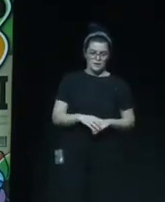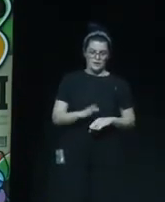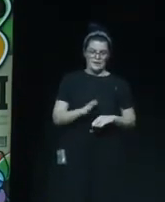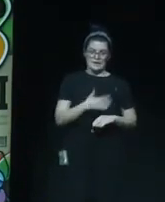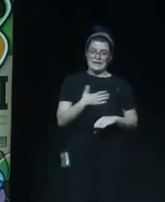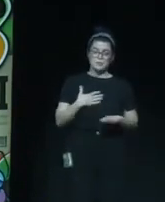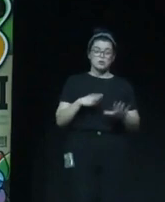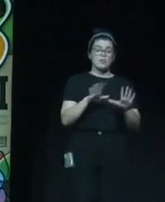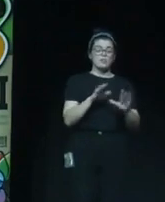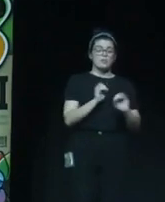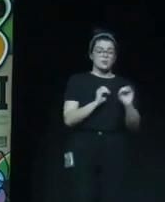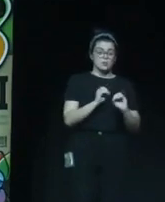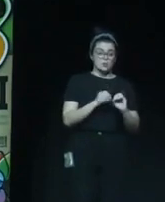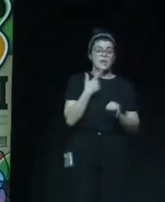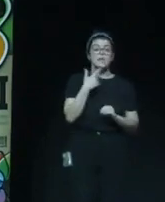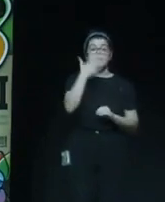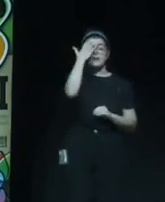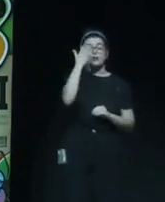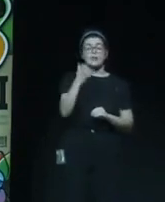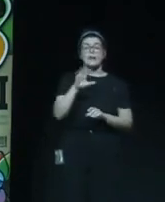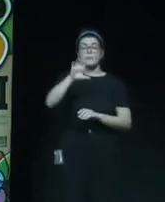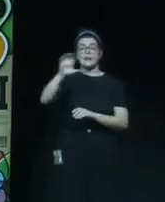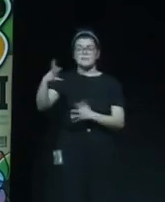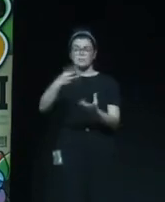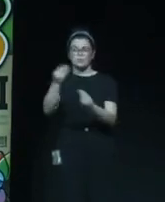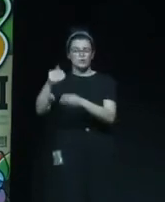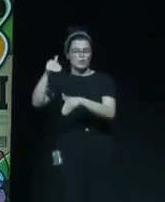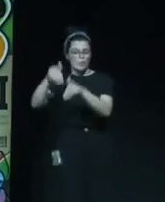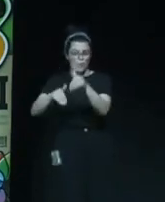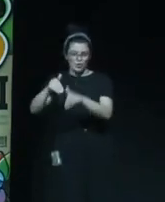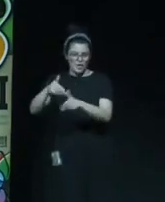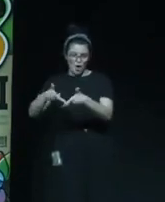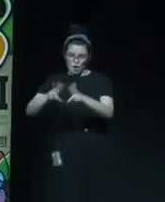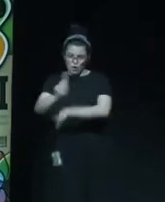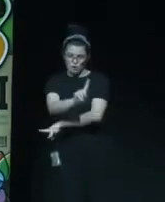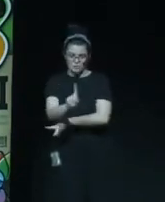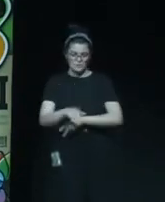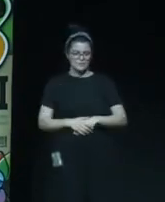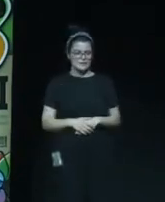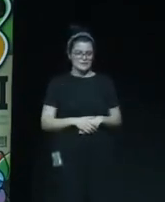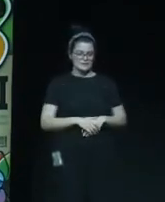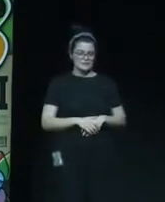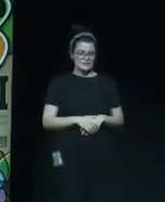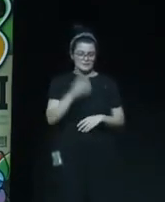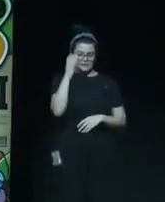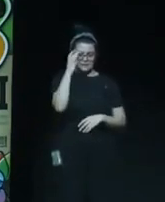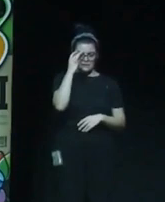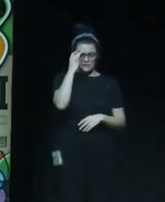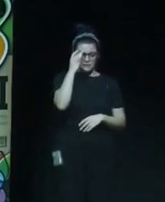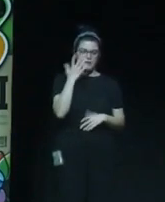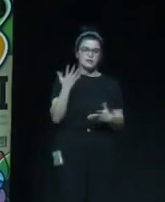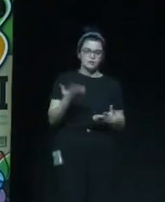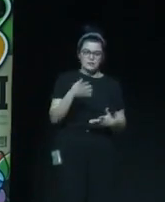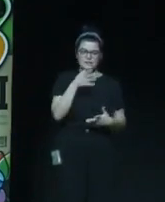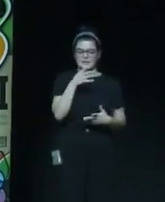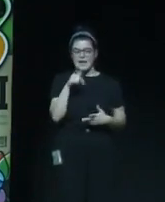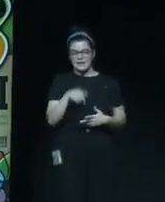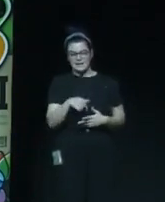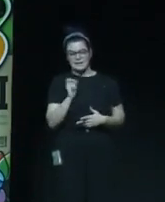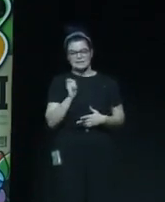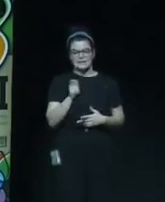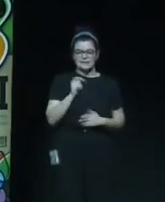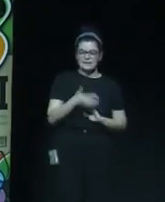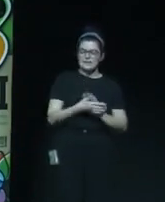que en muchos países no se puede votar. Prefiero el 10%. O sea, sigo pensando que el discurso que se está generando